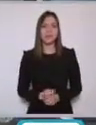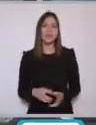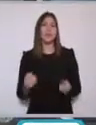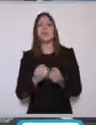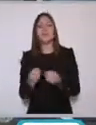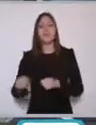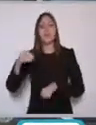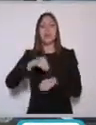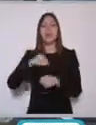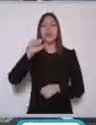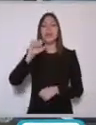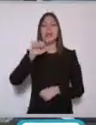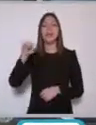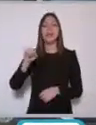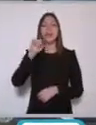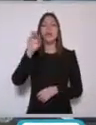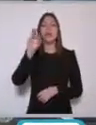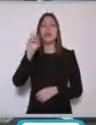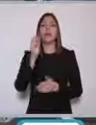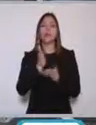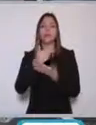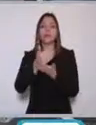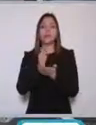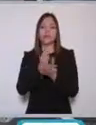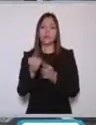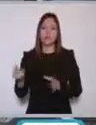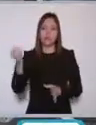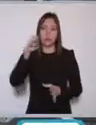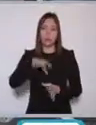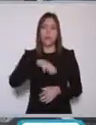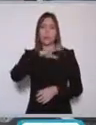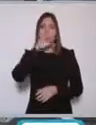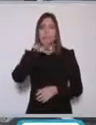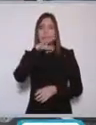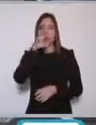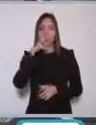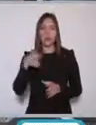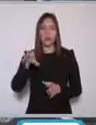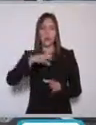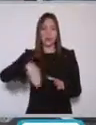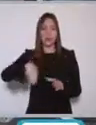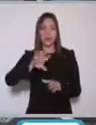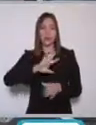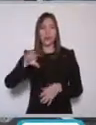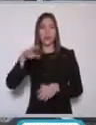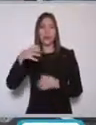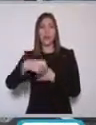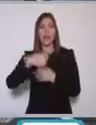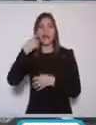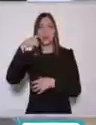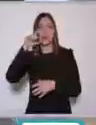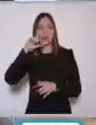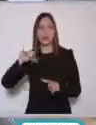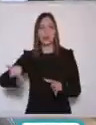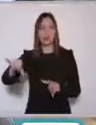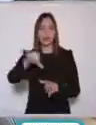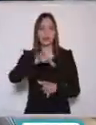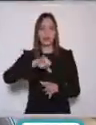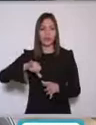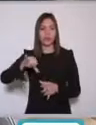agregar también nuestro ajo, nuestra cebolla, nuestro caldillo, Pam, por lo favorcito. echó? Sí. Qué aromático Por favor. es